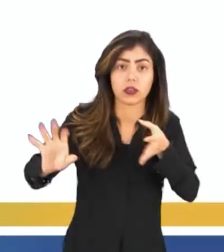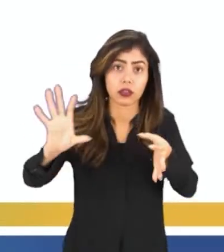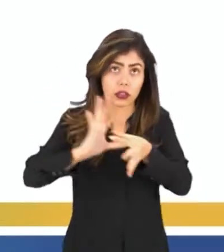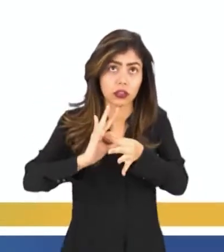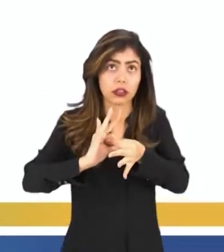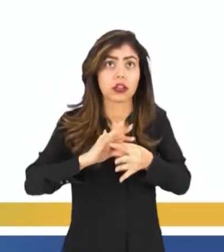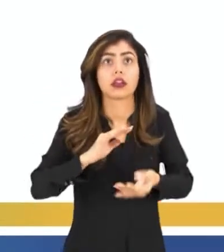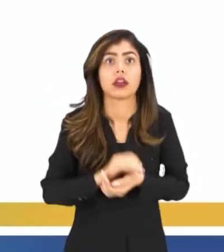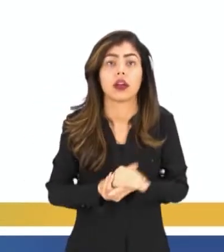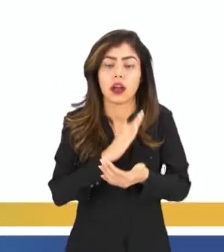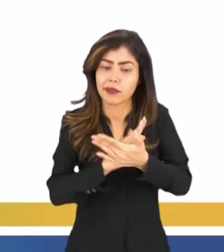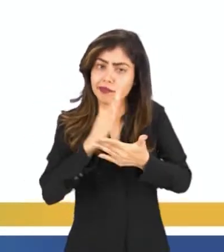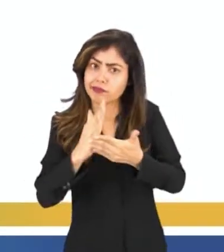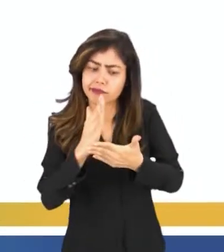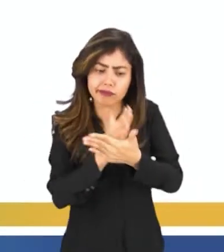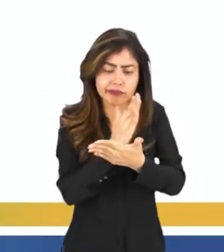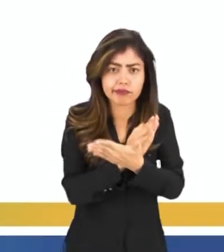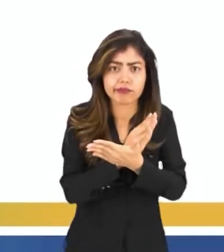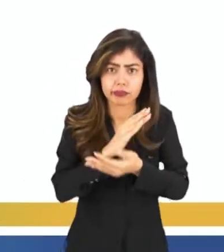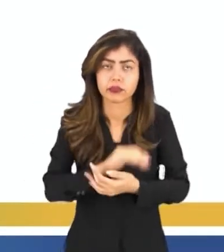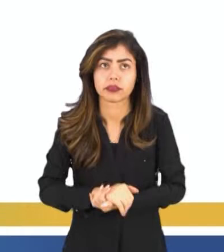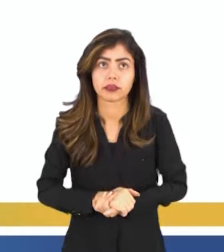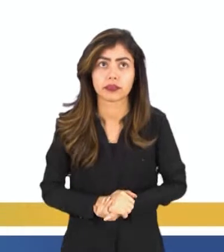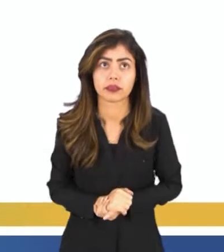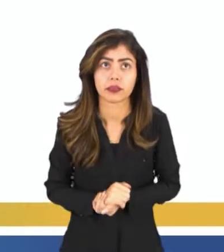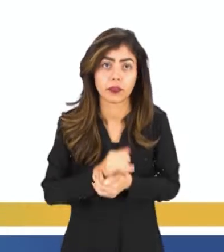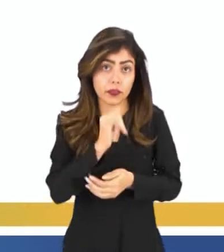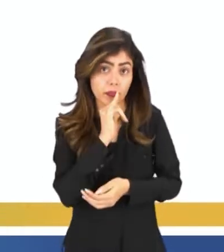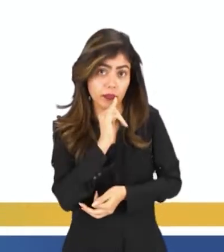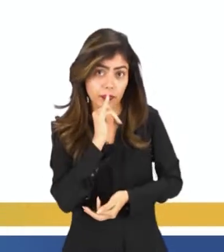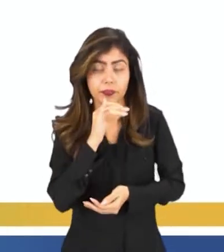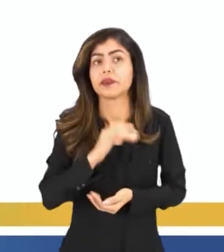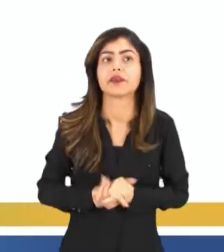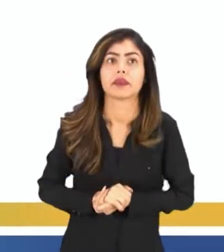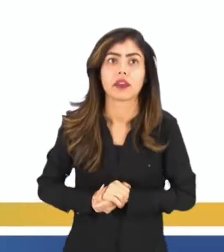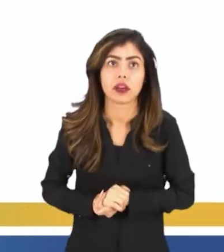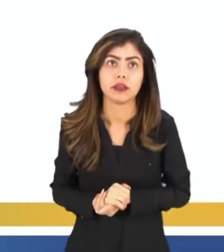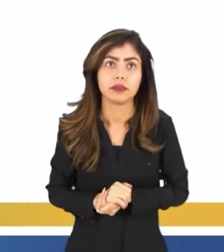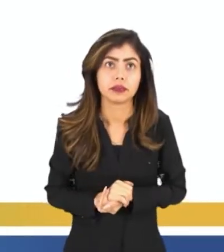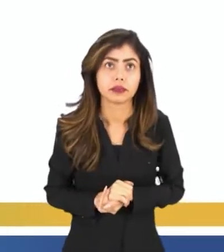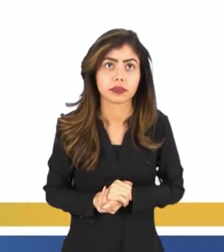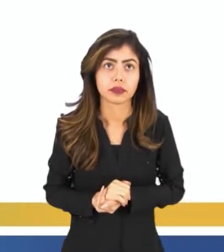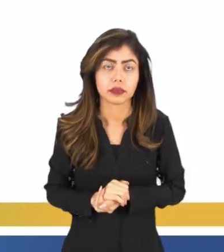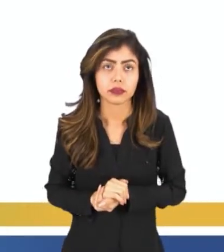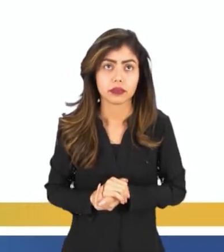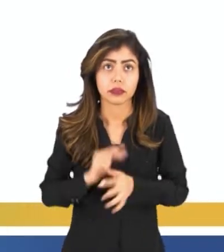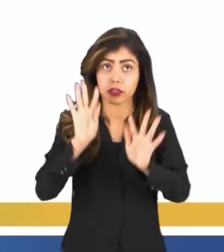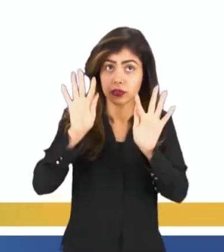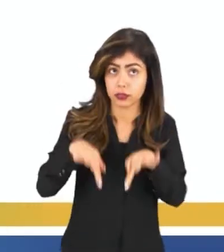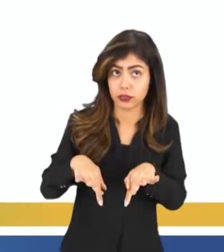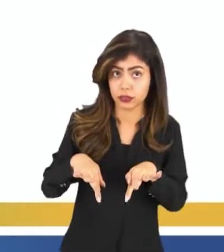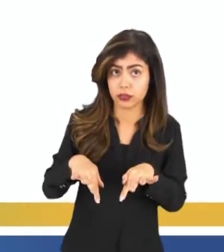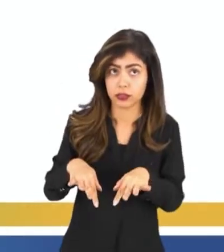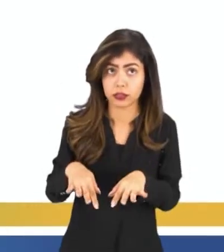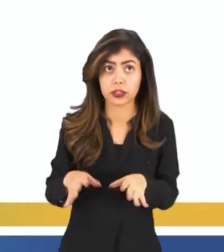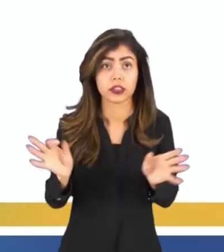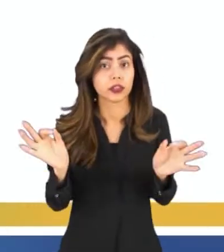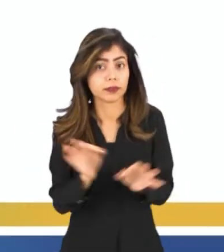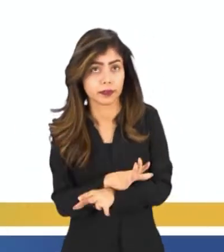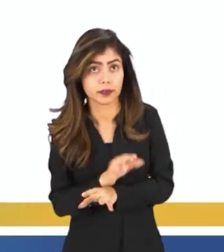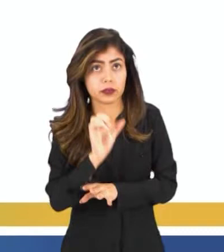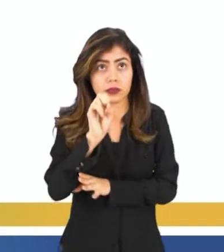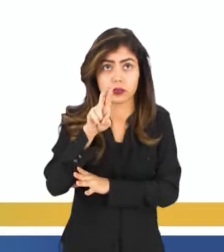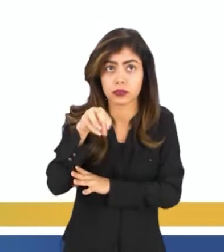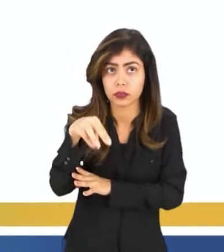escrito completo o de partes de este por ejemplo en conclusión para concluir